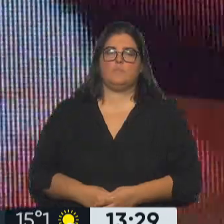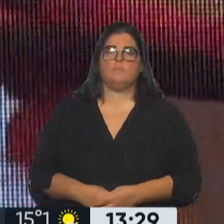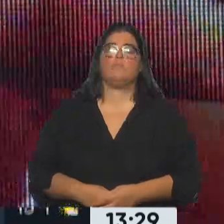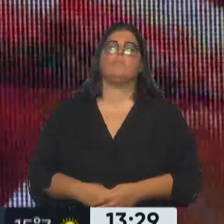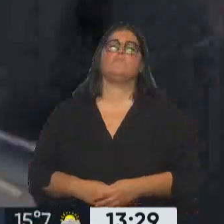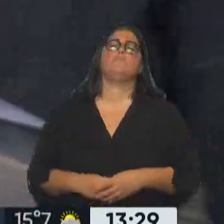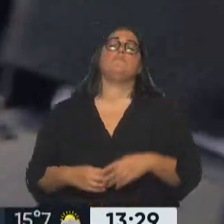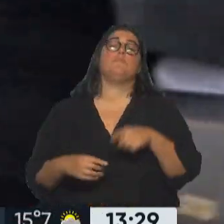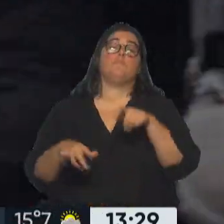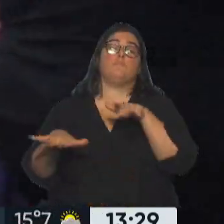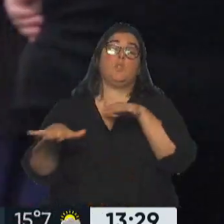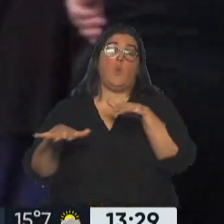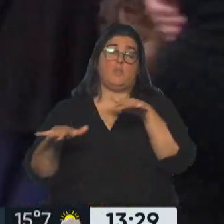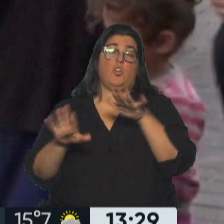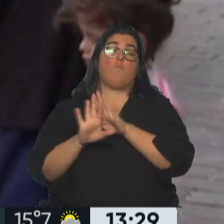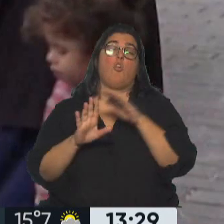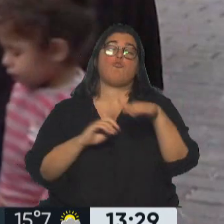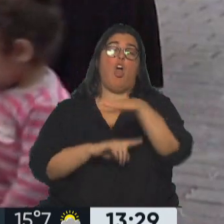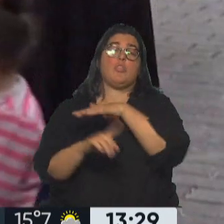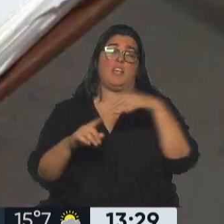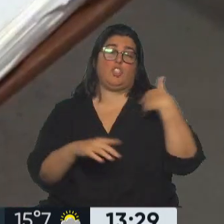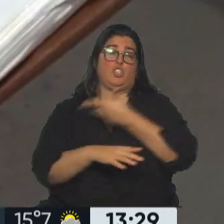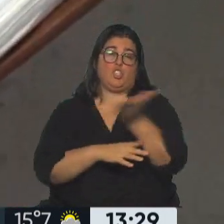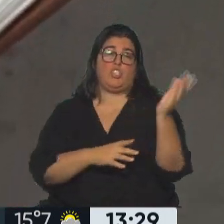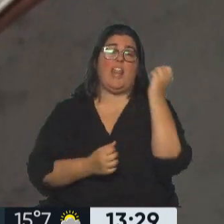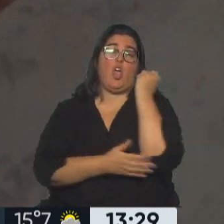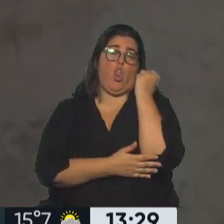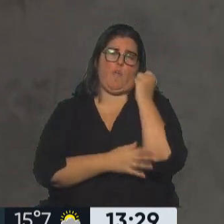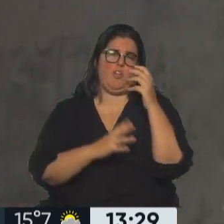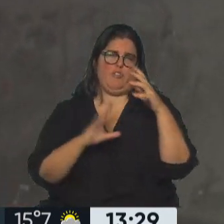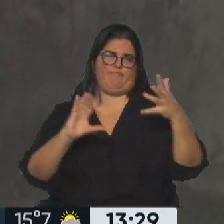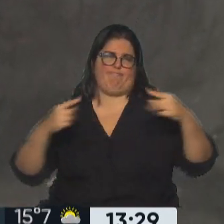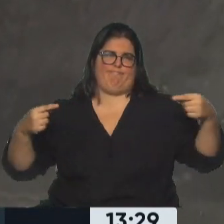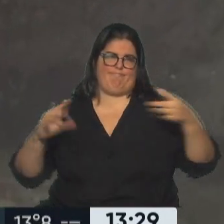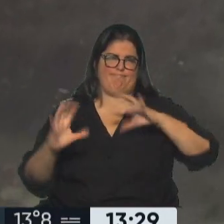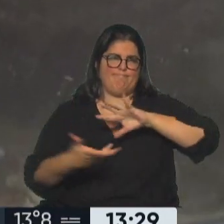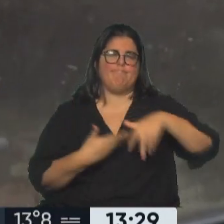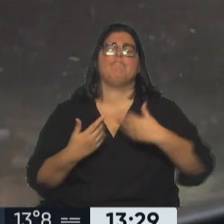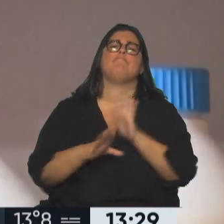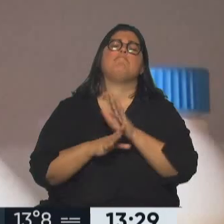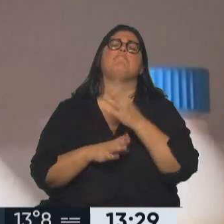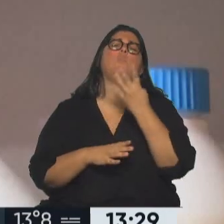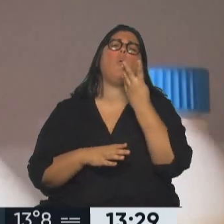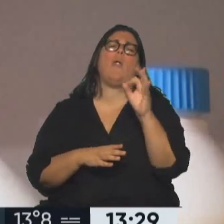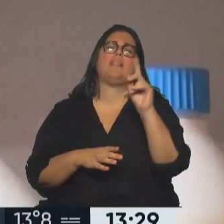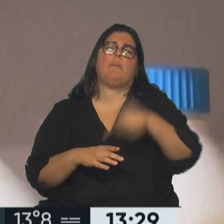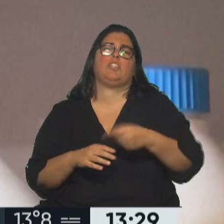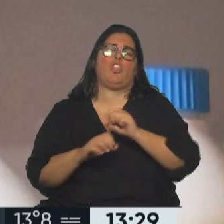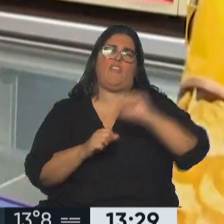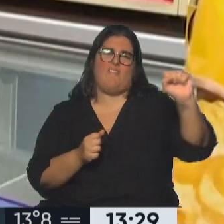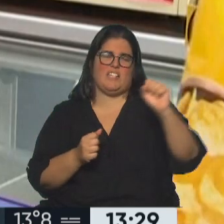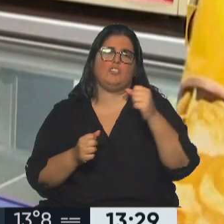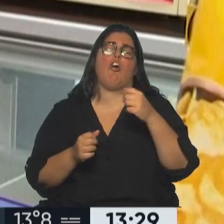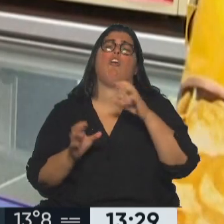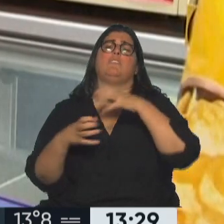Todo esto en un contexto social y económico adverso, con una inflación desbordada que supera el 40% y con importantes sectores